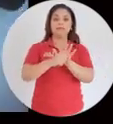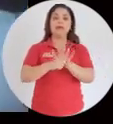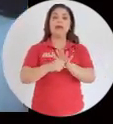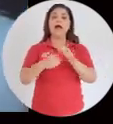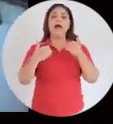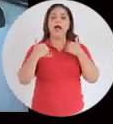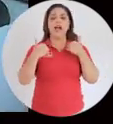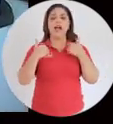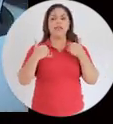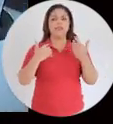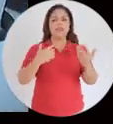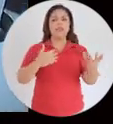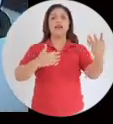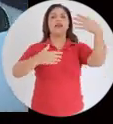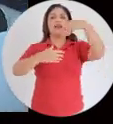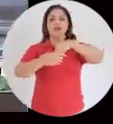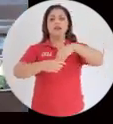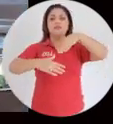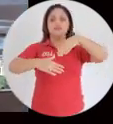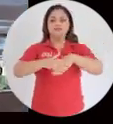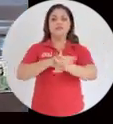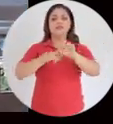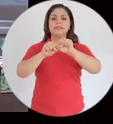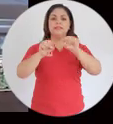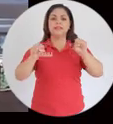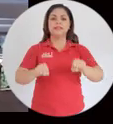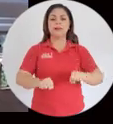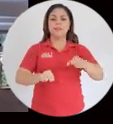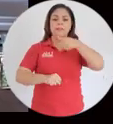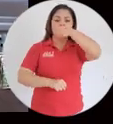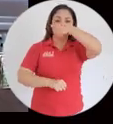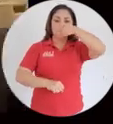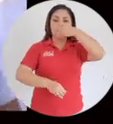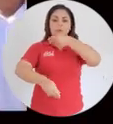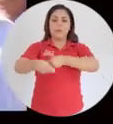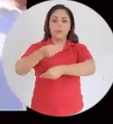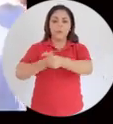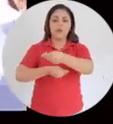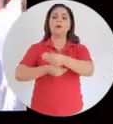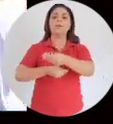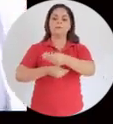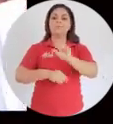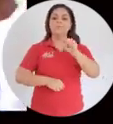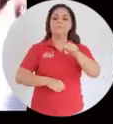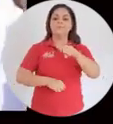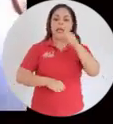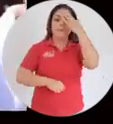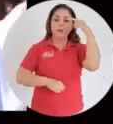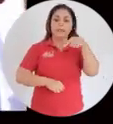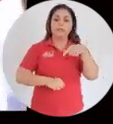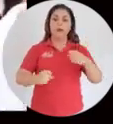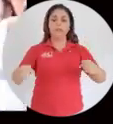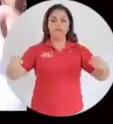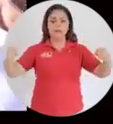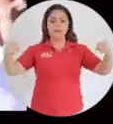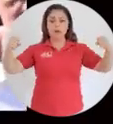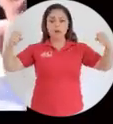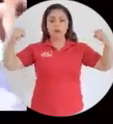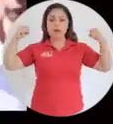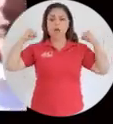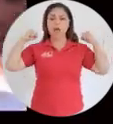también entra el sistema de narcotráfico. Sí. Y aquí es muy importante porque también es una fuerza que